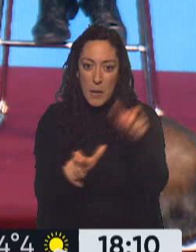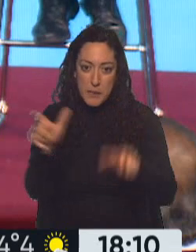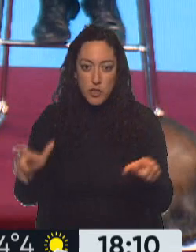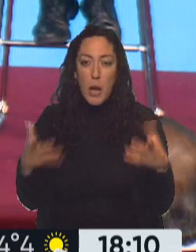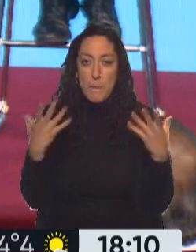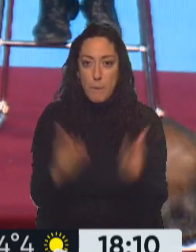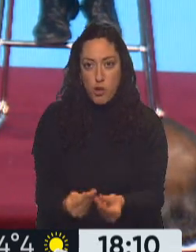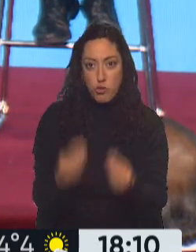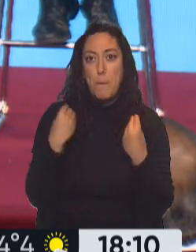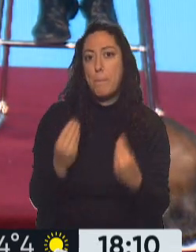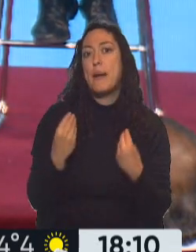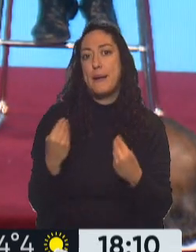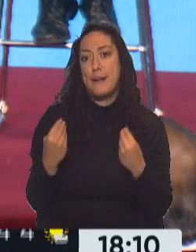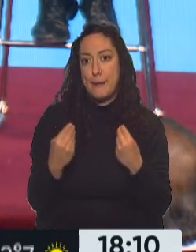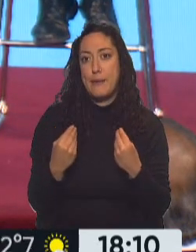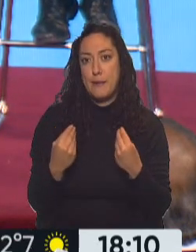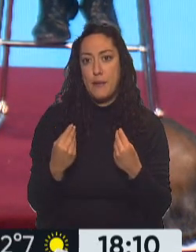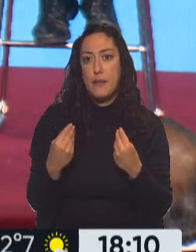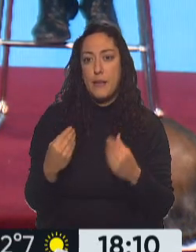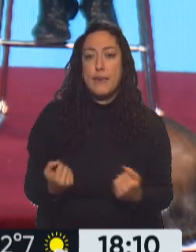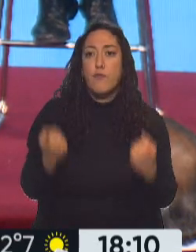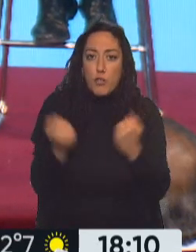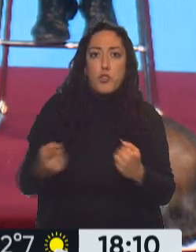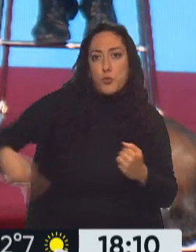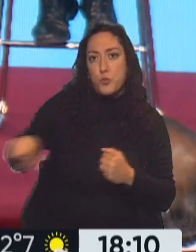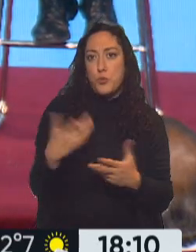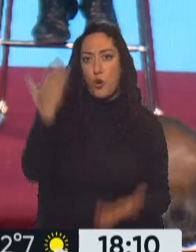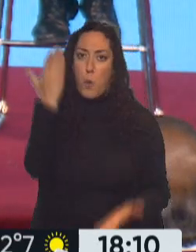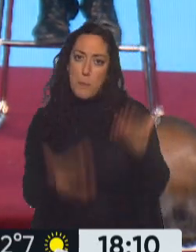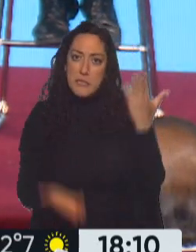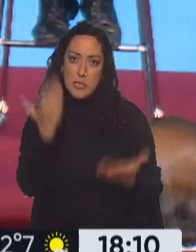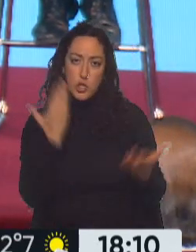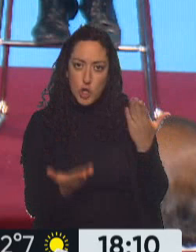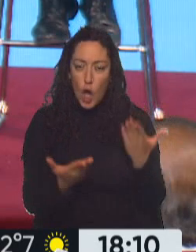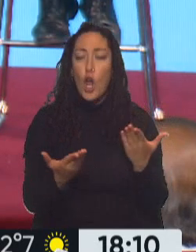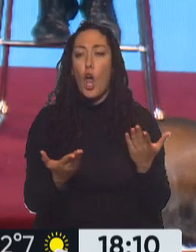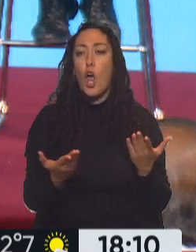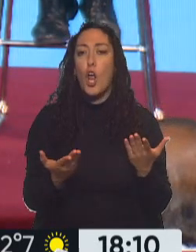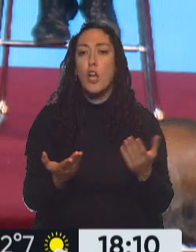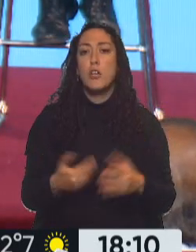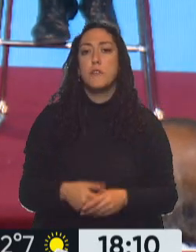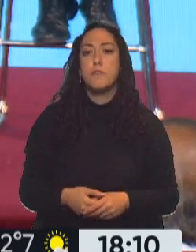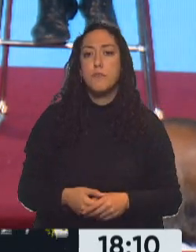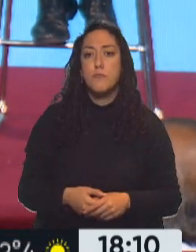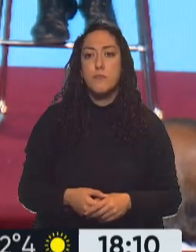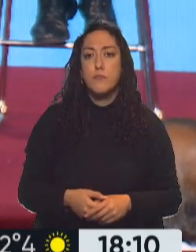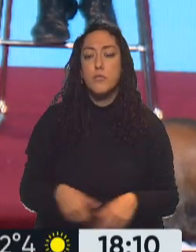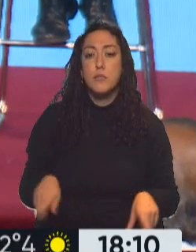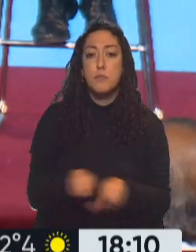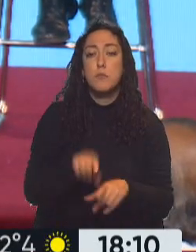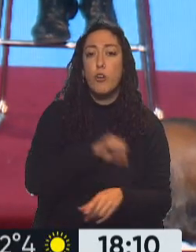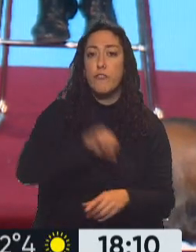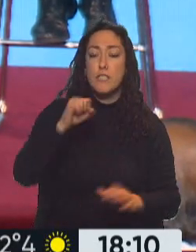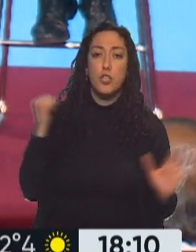ir a compensar el esfuerzo que representaba y que implicaba el impacto